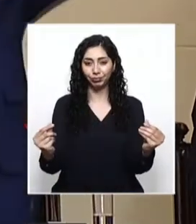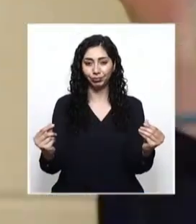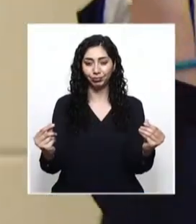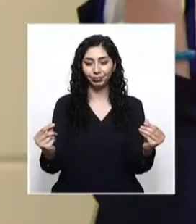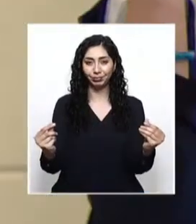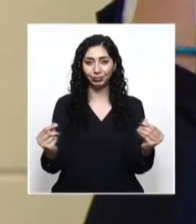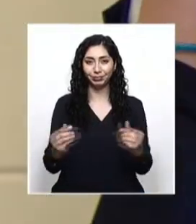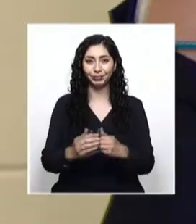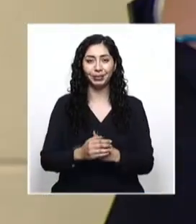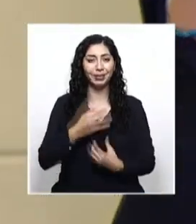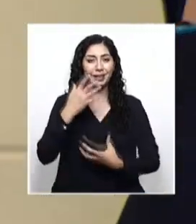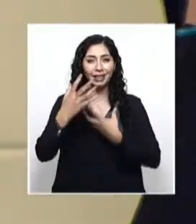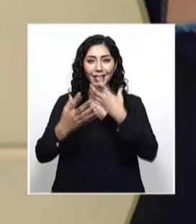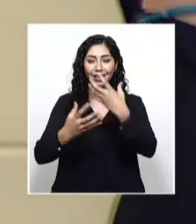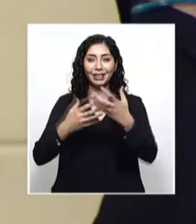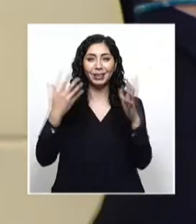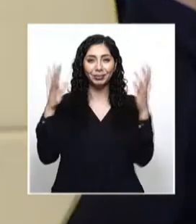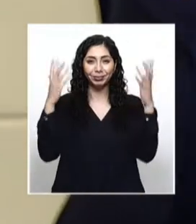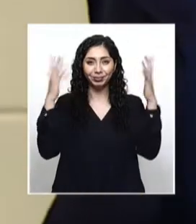siempre!